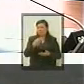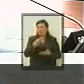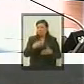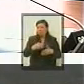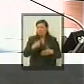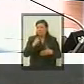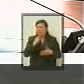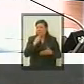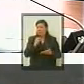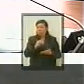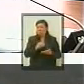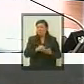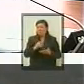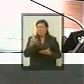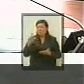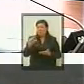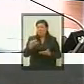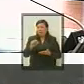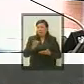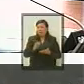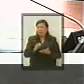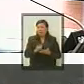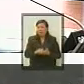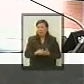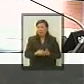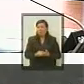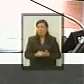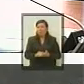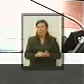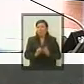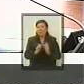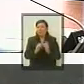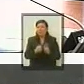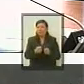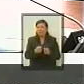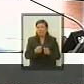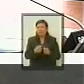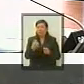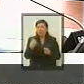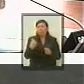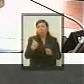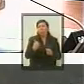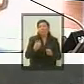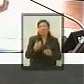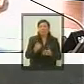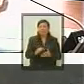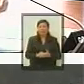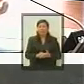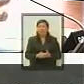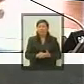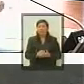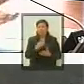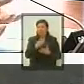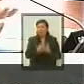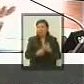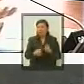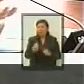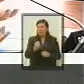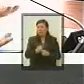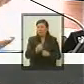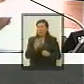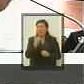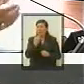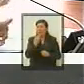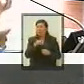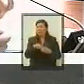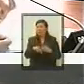puedan ser mucho más baratos y que En definitiva le demos un espaldarazo de confianza aquellos que